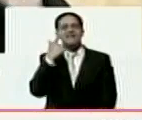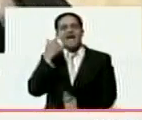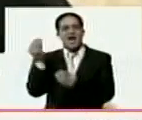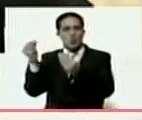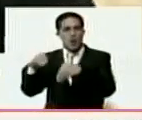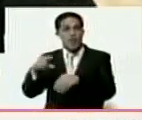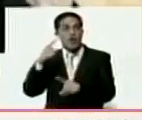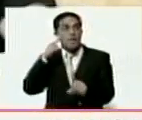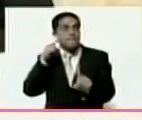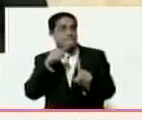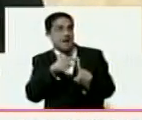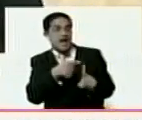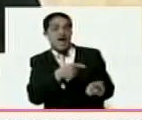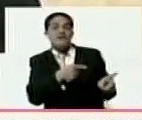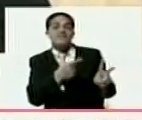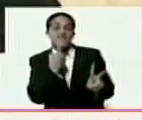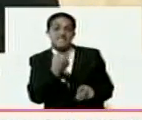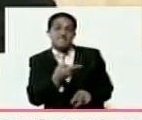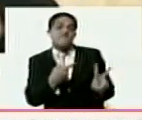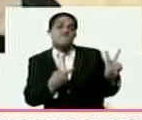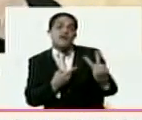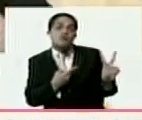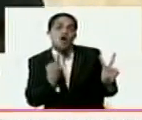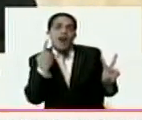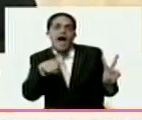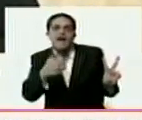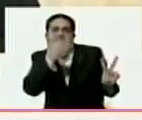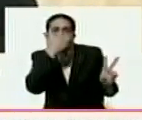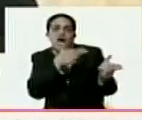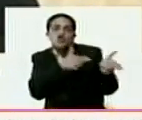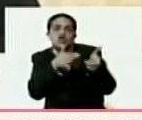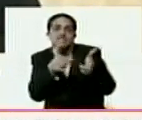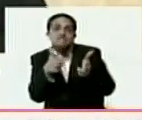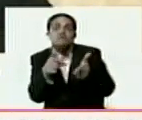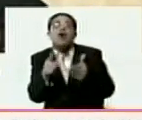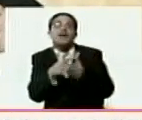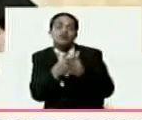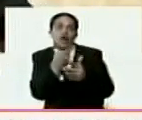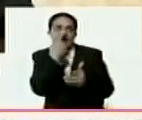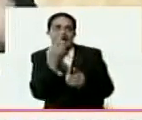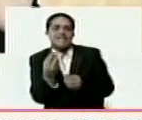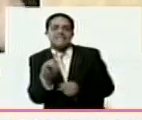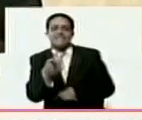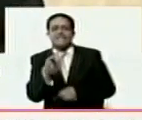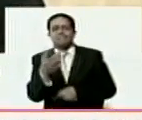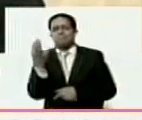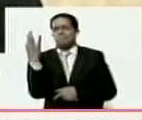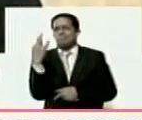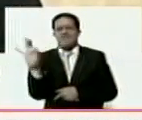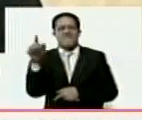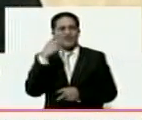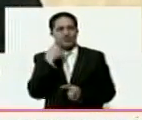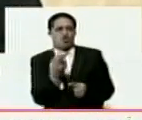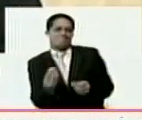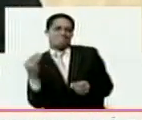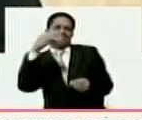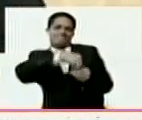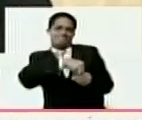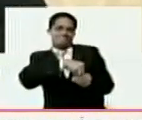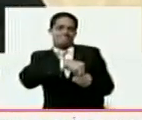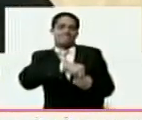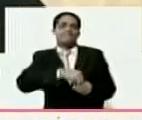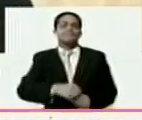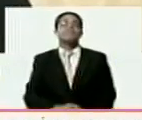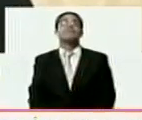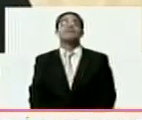con supuestos grupos terroristas, para tener la excusa perfecta. Ahora bien,